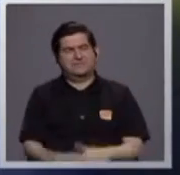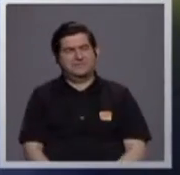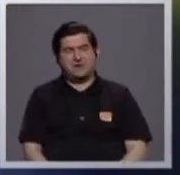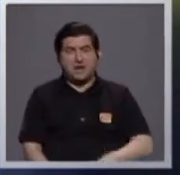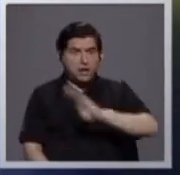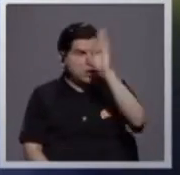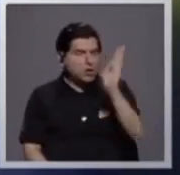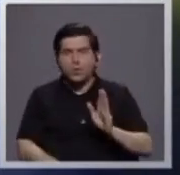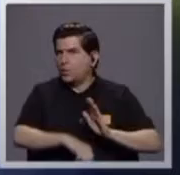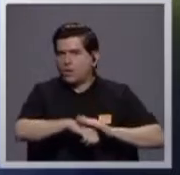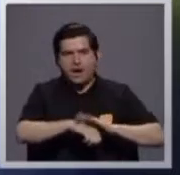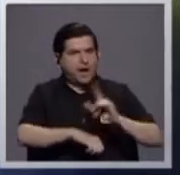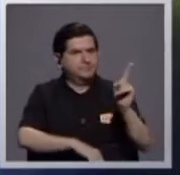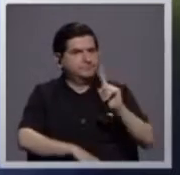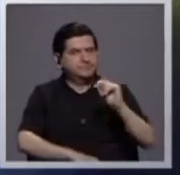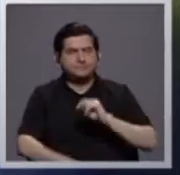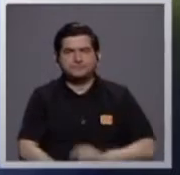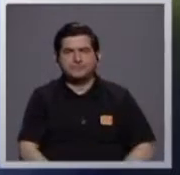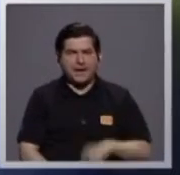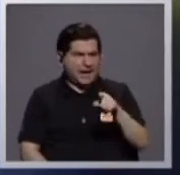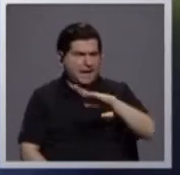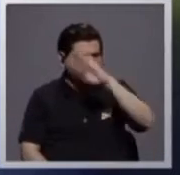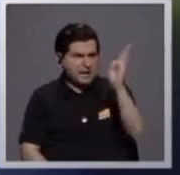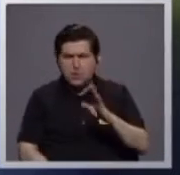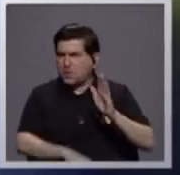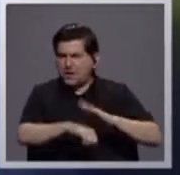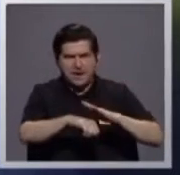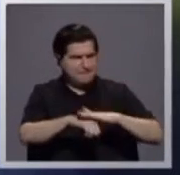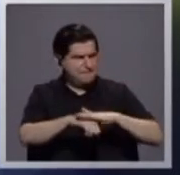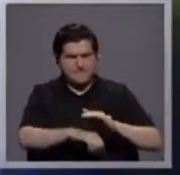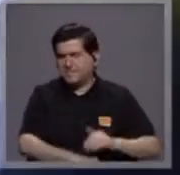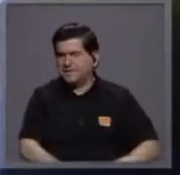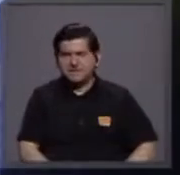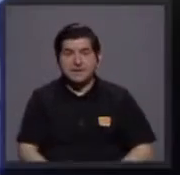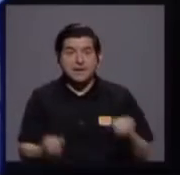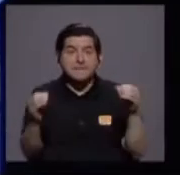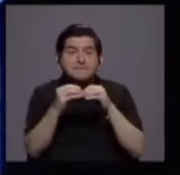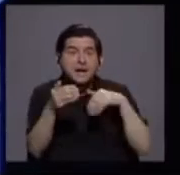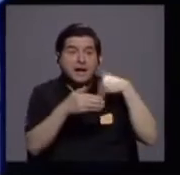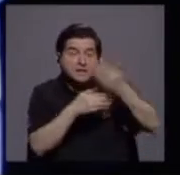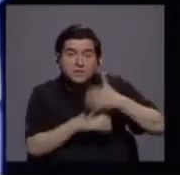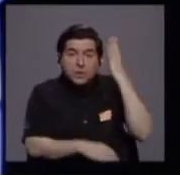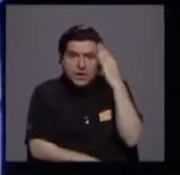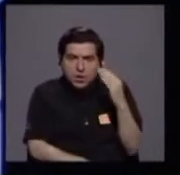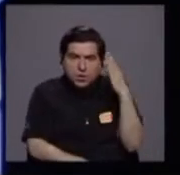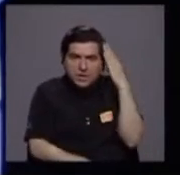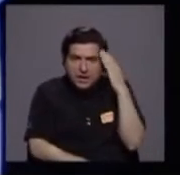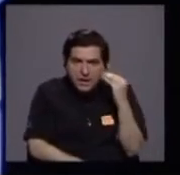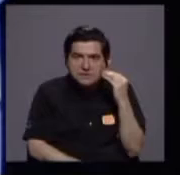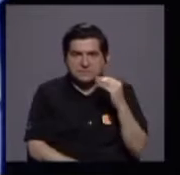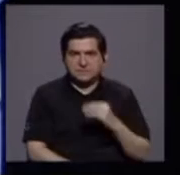Nunca lo hubiera permitido, ¿verdad? Nunca lo hubiera permitido, más después de haber vivido